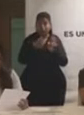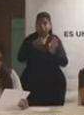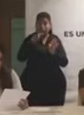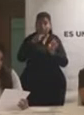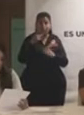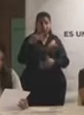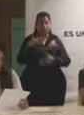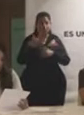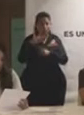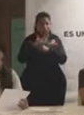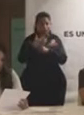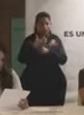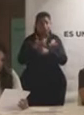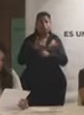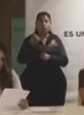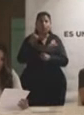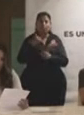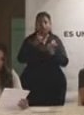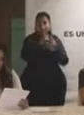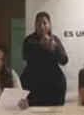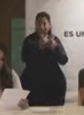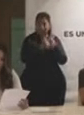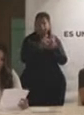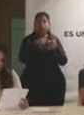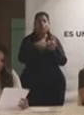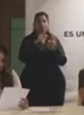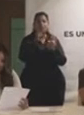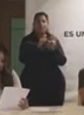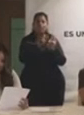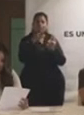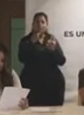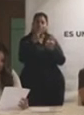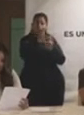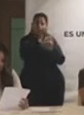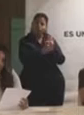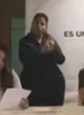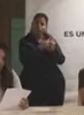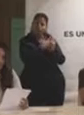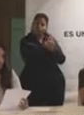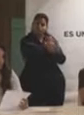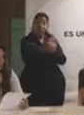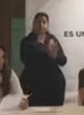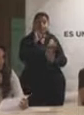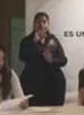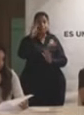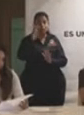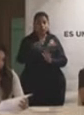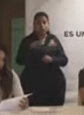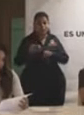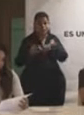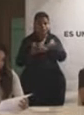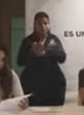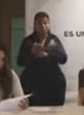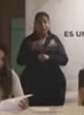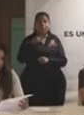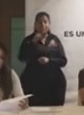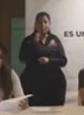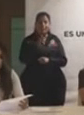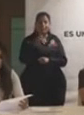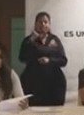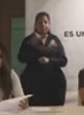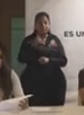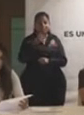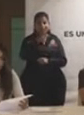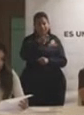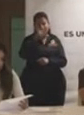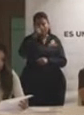Capítulo 5, artículo 22, donde se establece que el Estado, a través de la Secretaría de Educación,